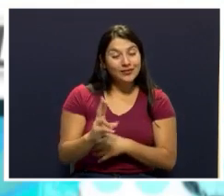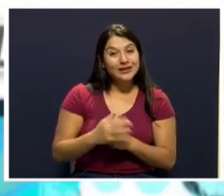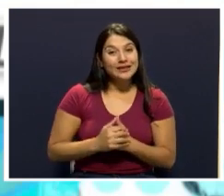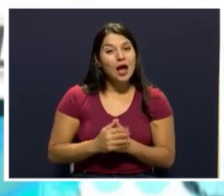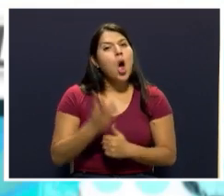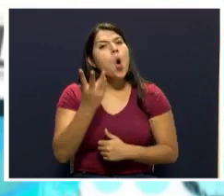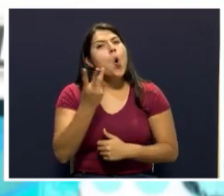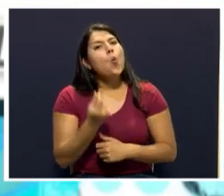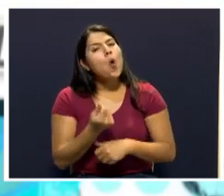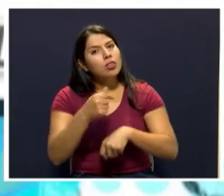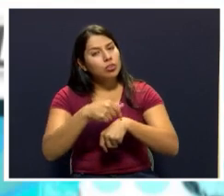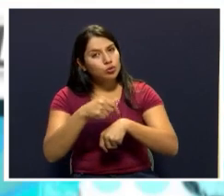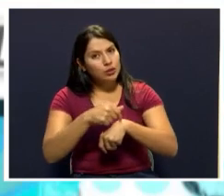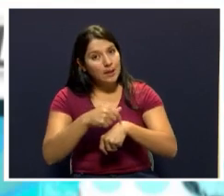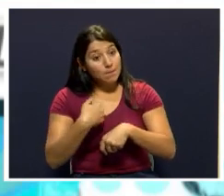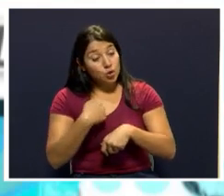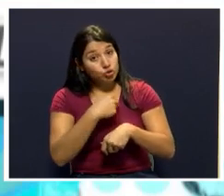tiempo podría